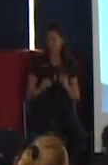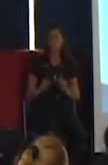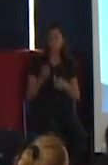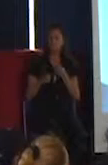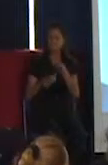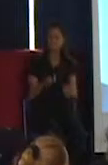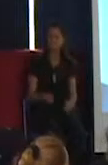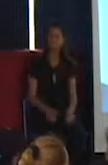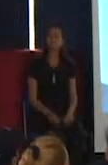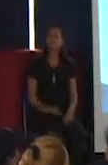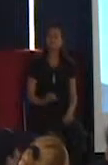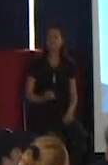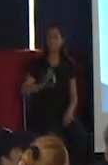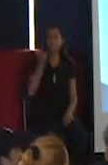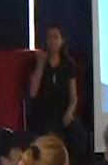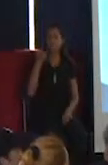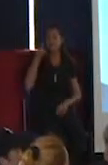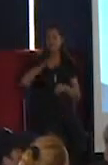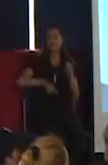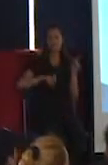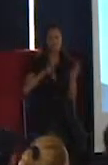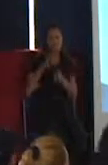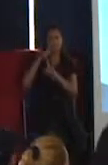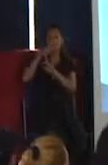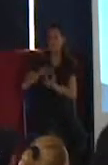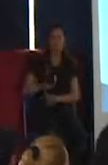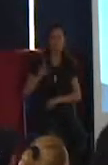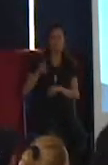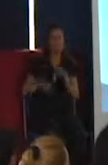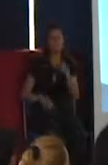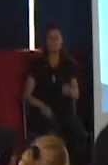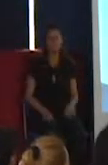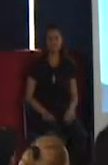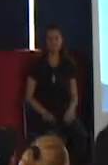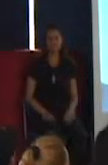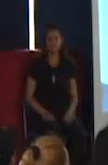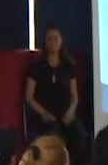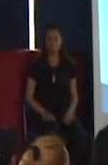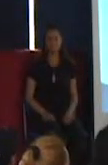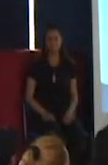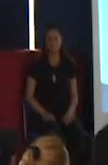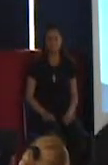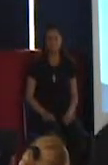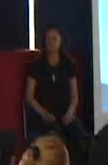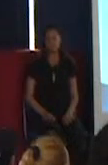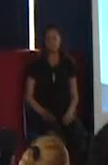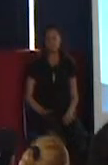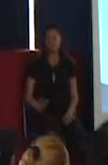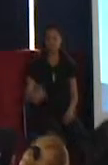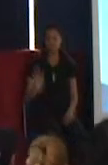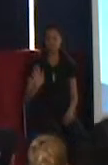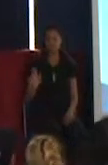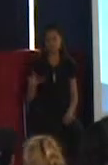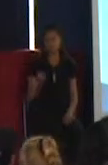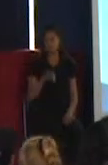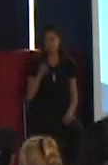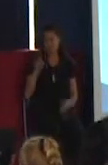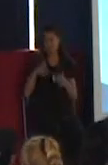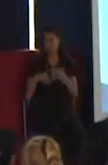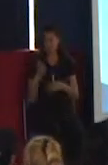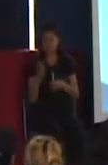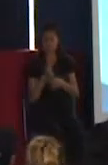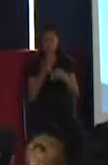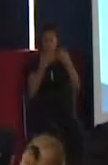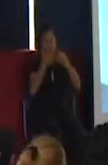¿sí? O sea, no pueden ser discriminadas, ¿sí? En su efecto, al iniciar a trabajar en una